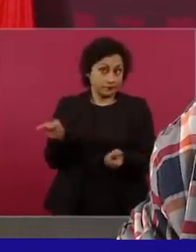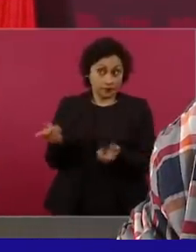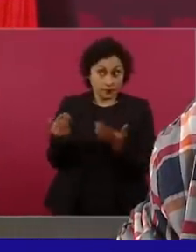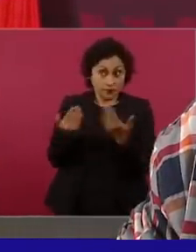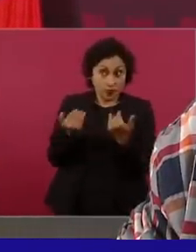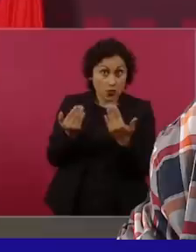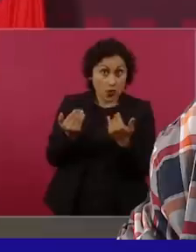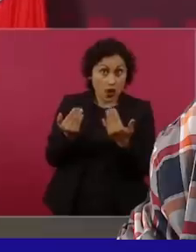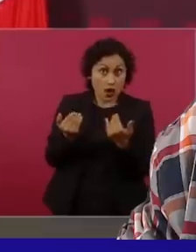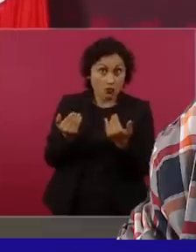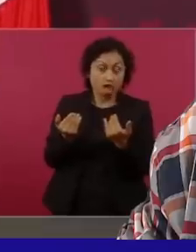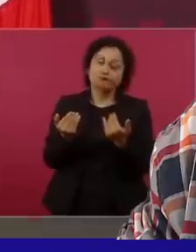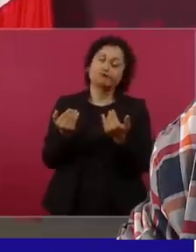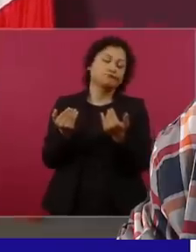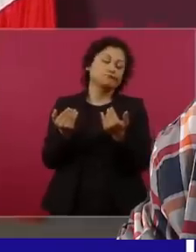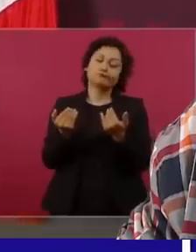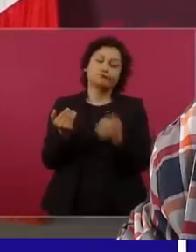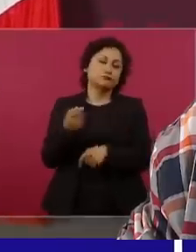no queremos